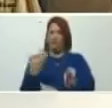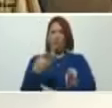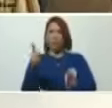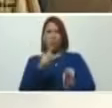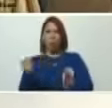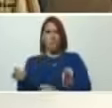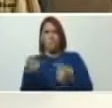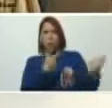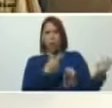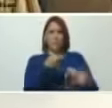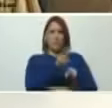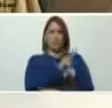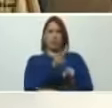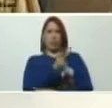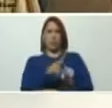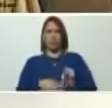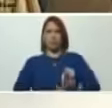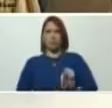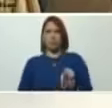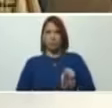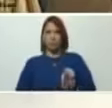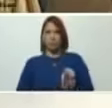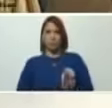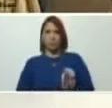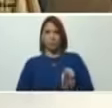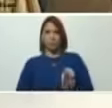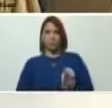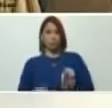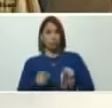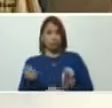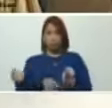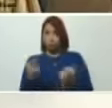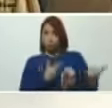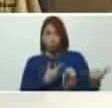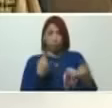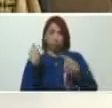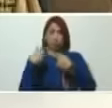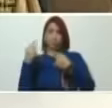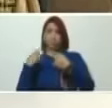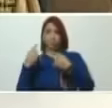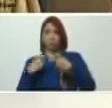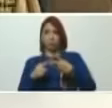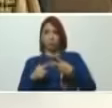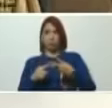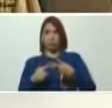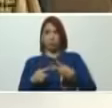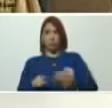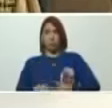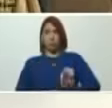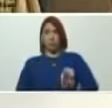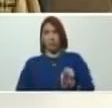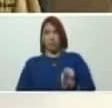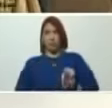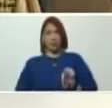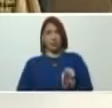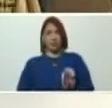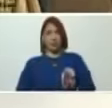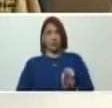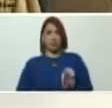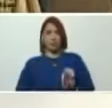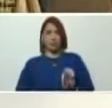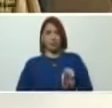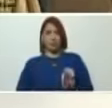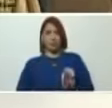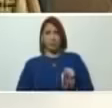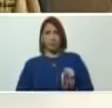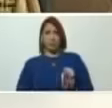equipos para que no lleguen a Venezuela, para que no lleguen los repuestos. El imperialismo en su política cruel de